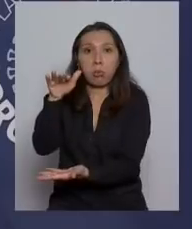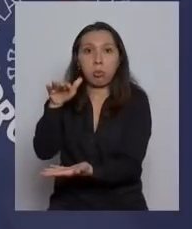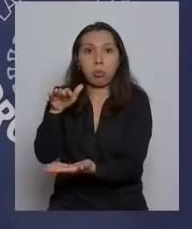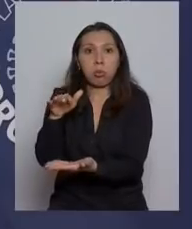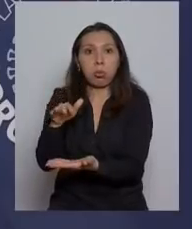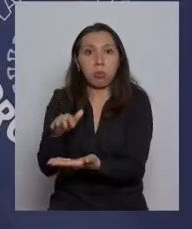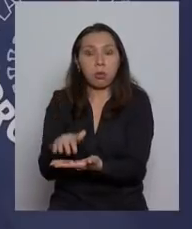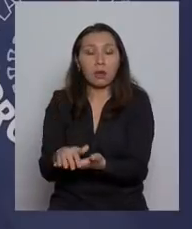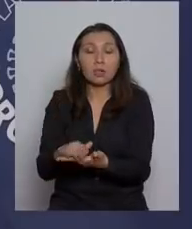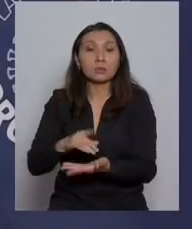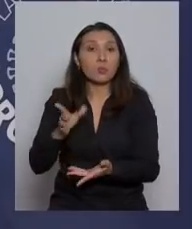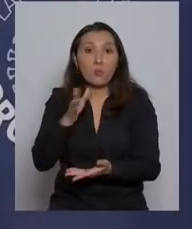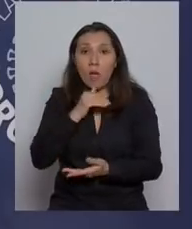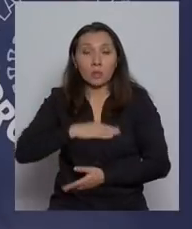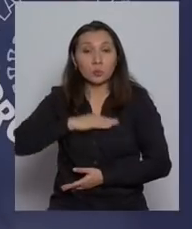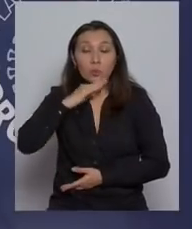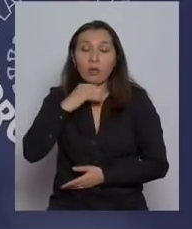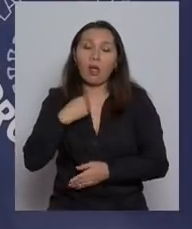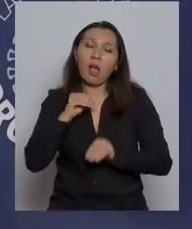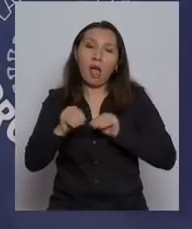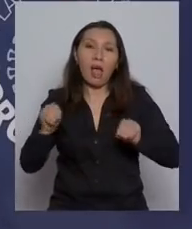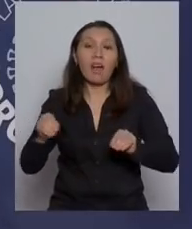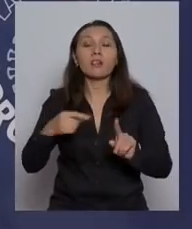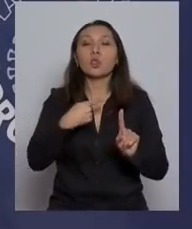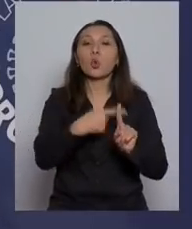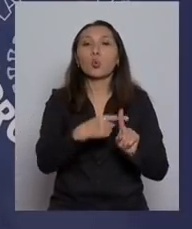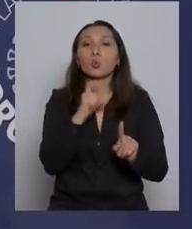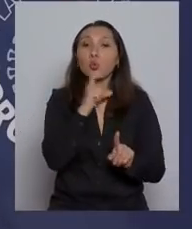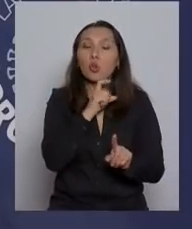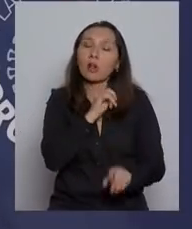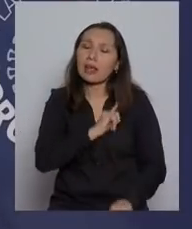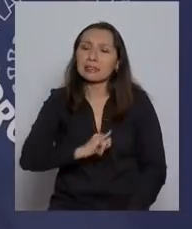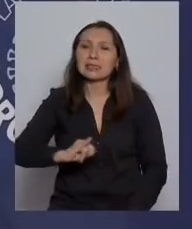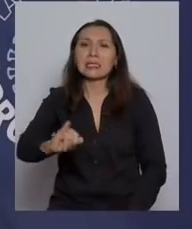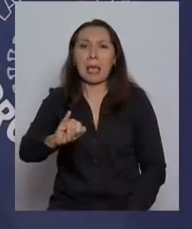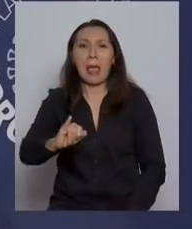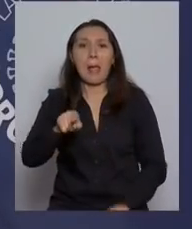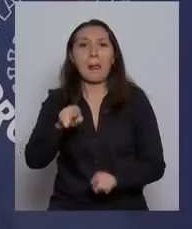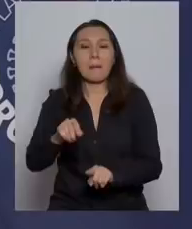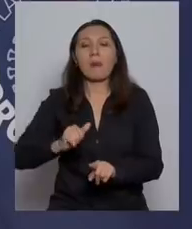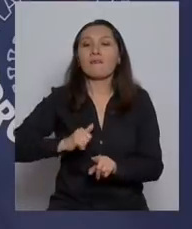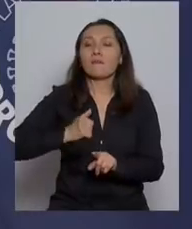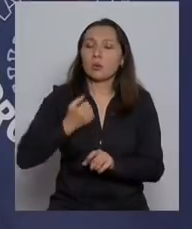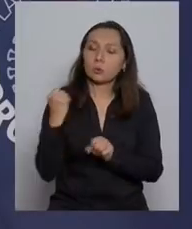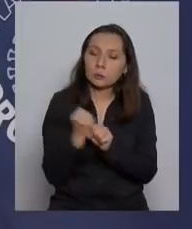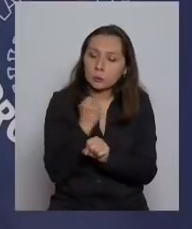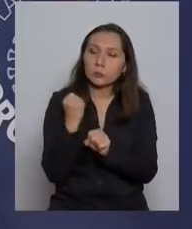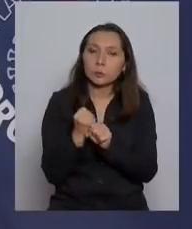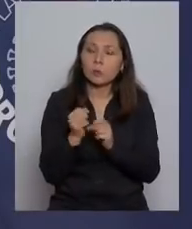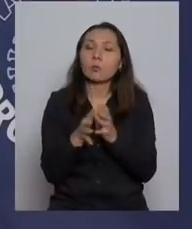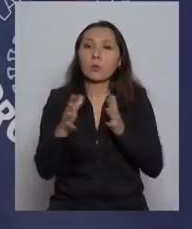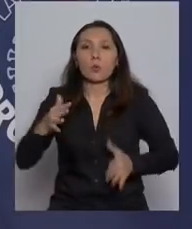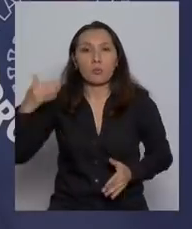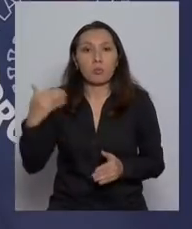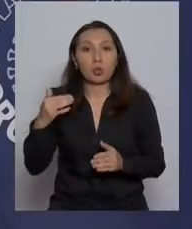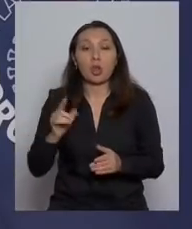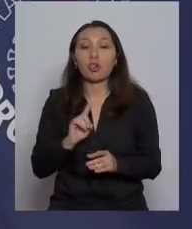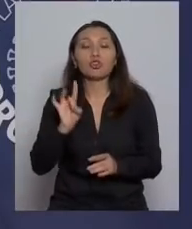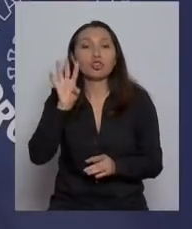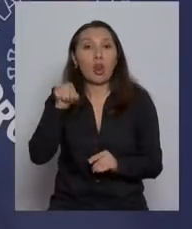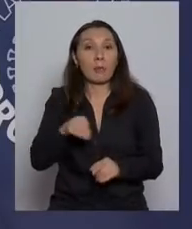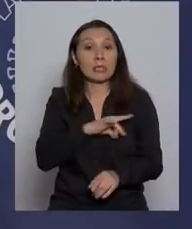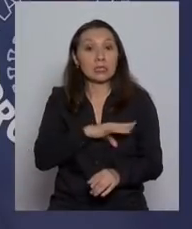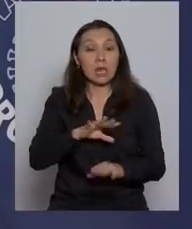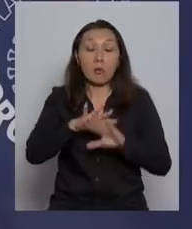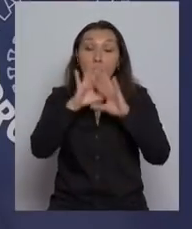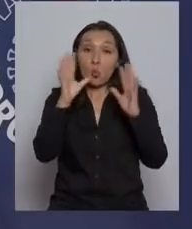agotando, y ojalá, ¿no es cierto?, haga un llamado a la Cruz Roja, que siempre ha tenido en esto una labor tan importante, no solo en